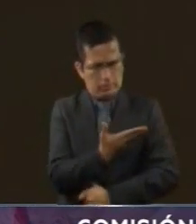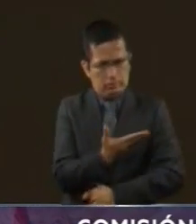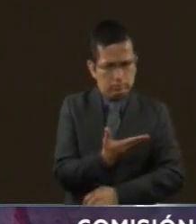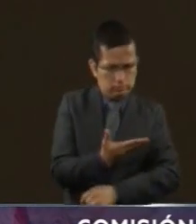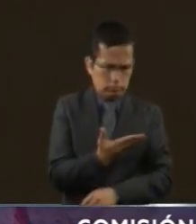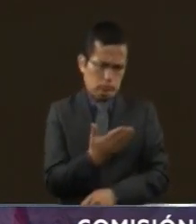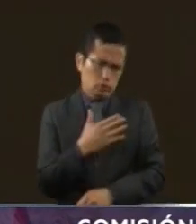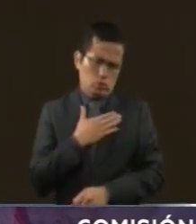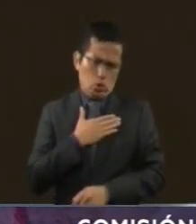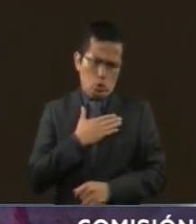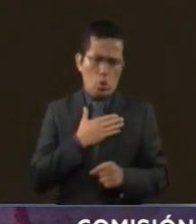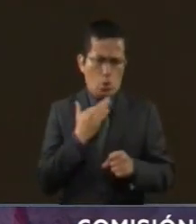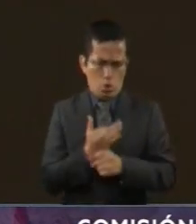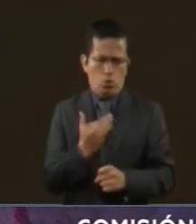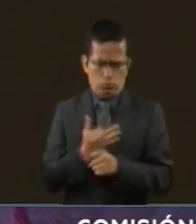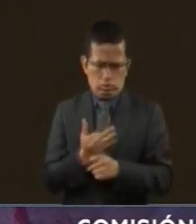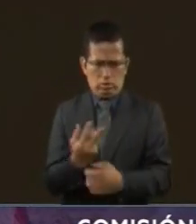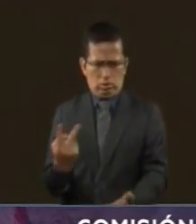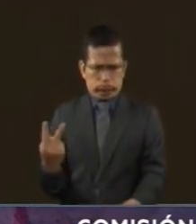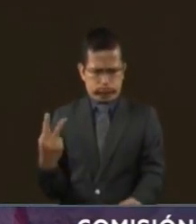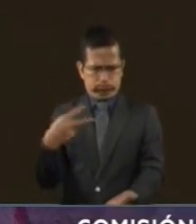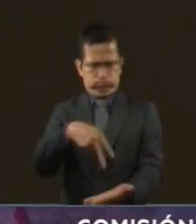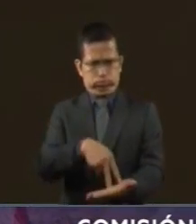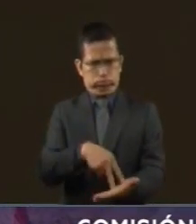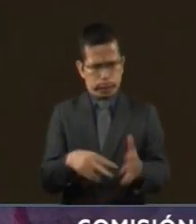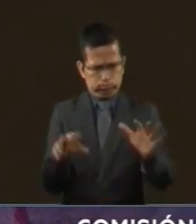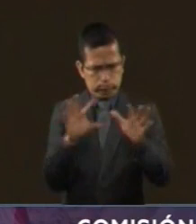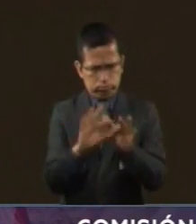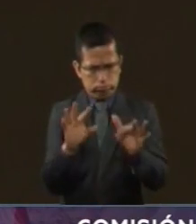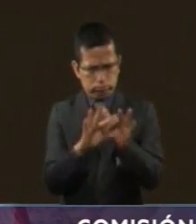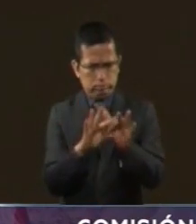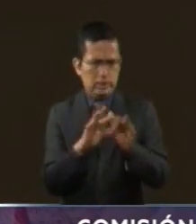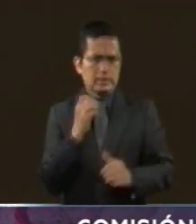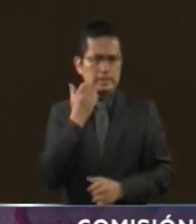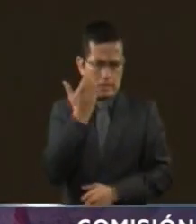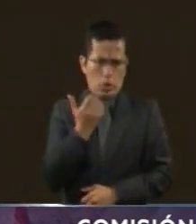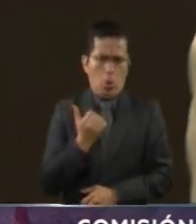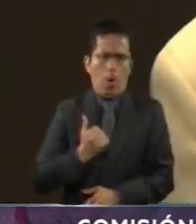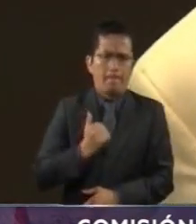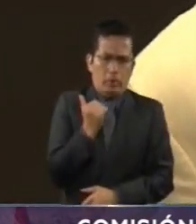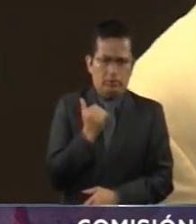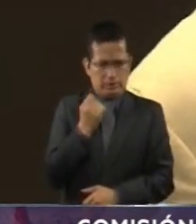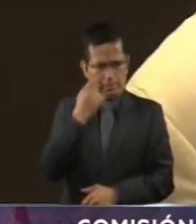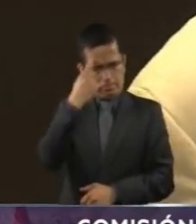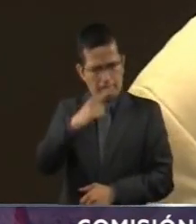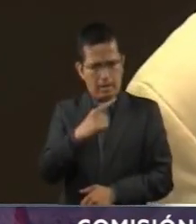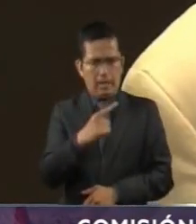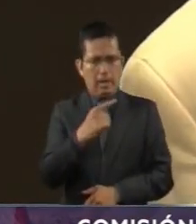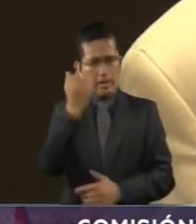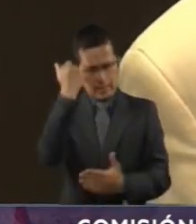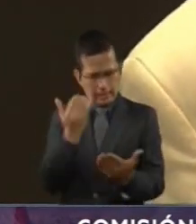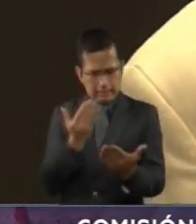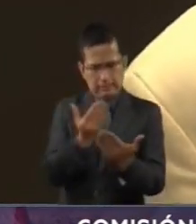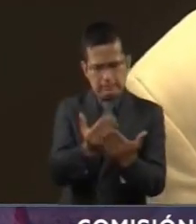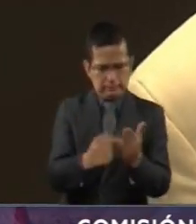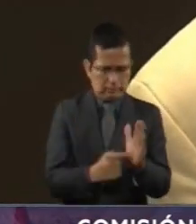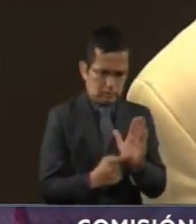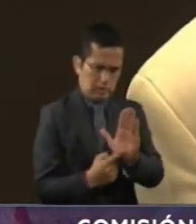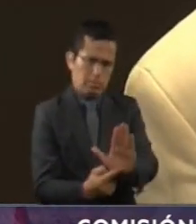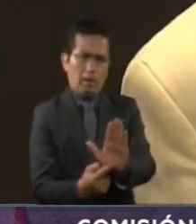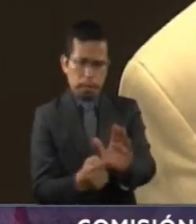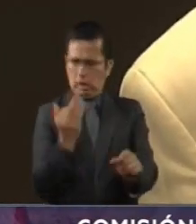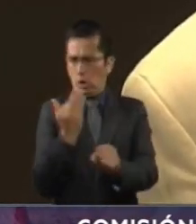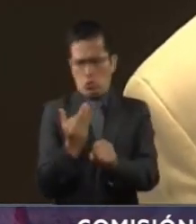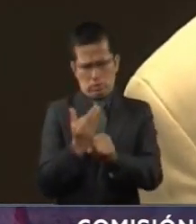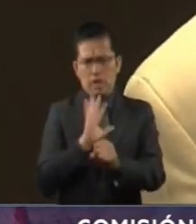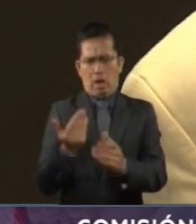estoy en el uso de la palabra, de presentar otra iniciativa que se encuentra listada, si es que el